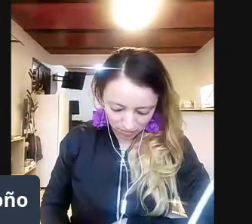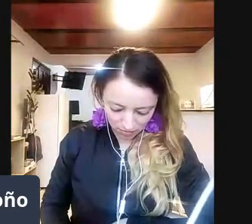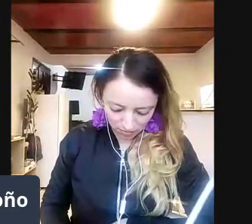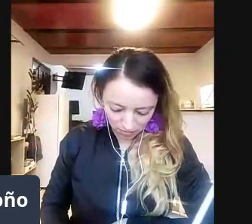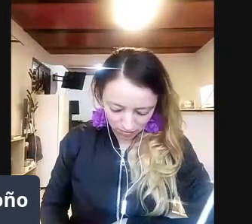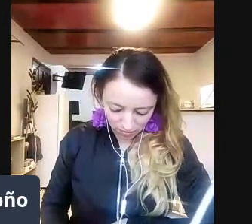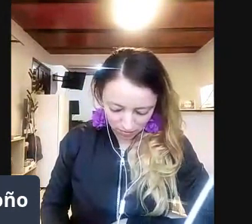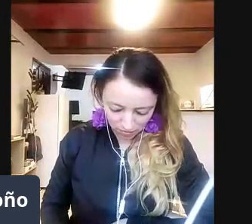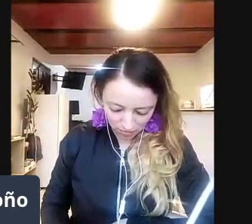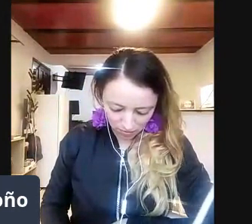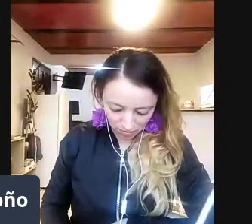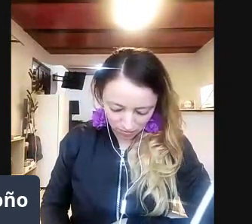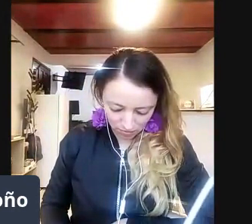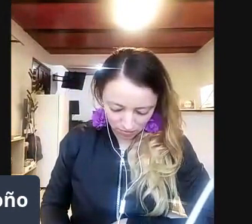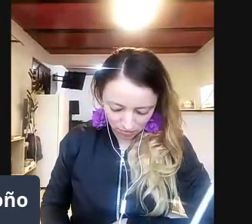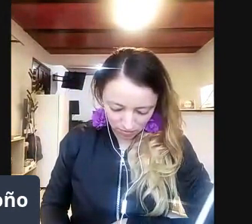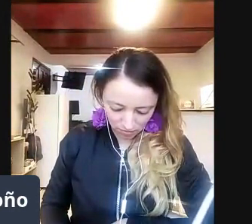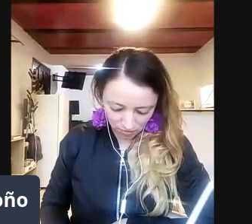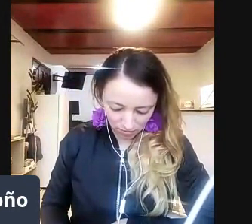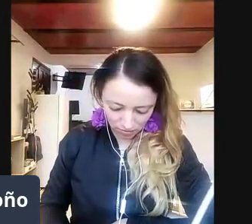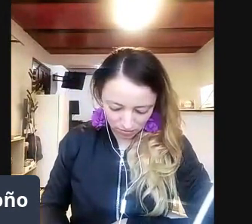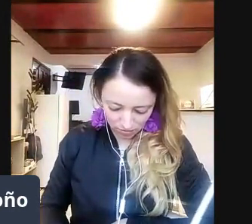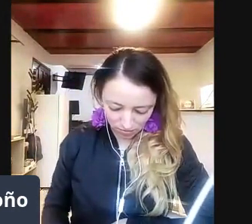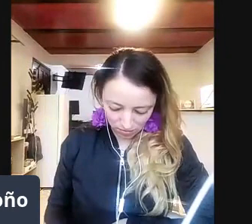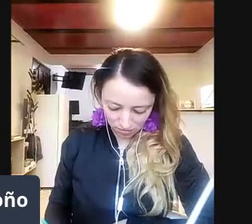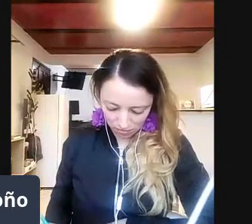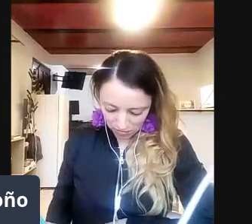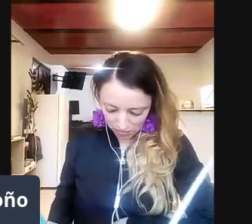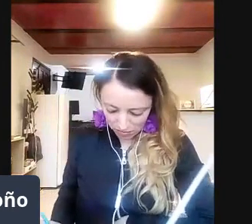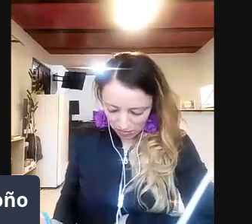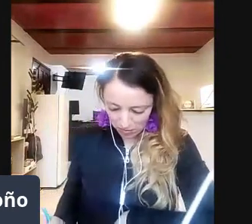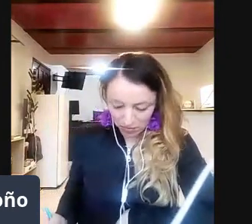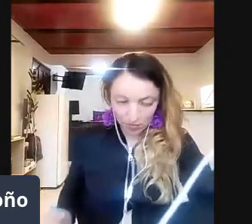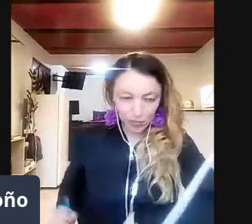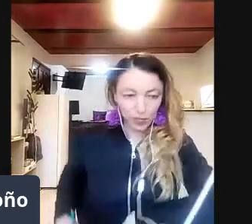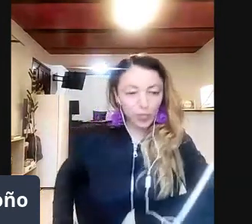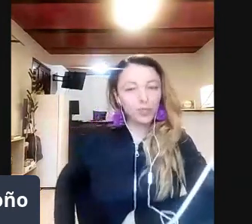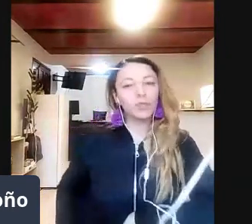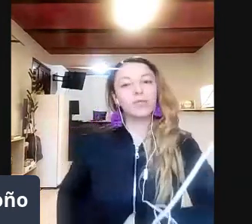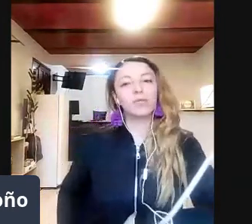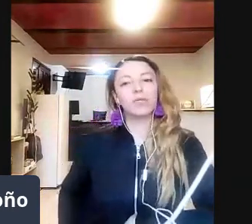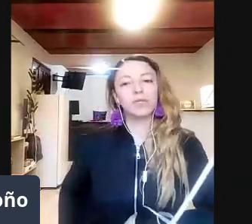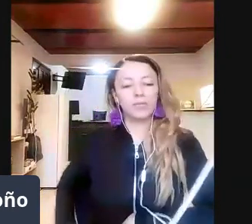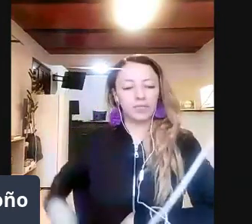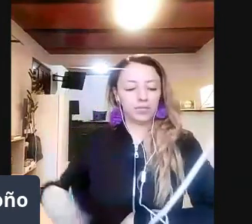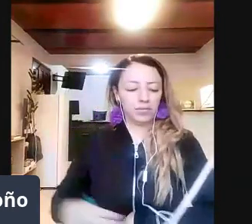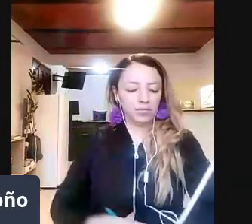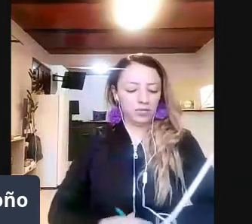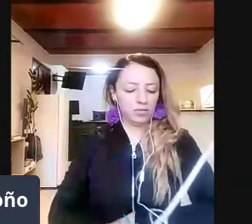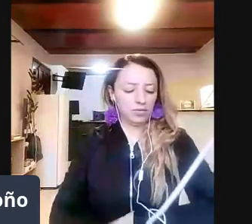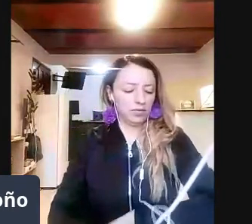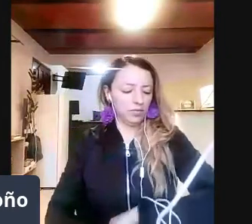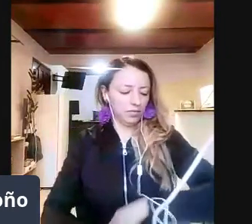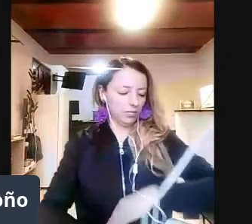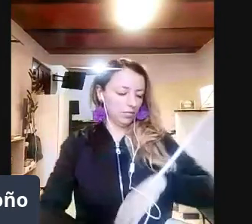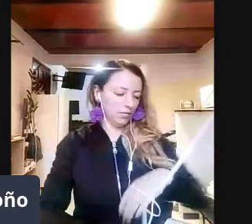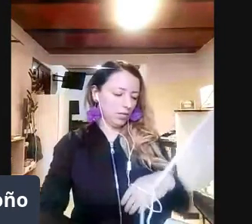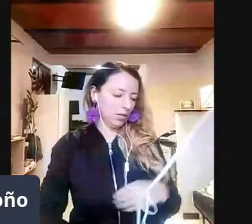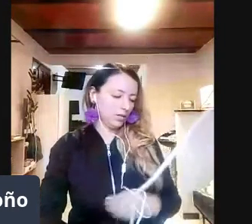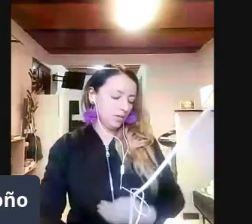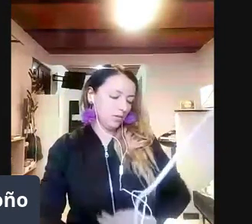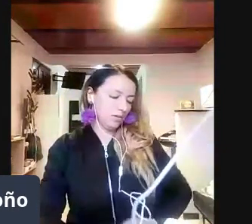lo que yo trataba de juzgar era con esos elementos de la divina comedia que tenemos una serie de universos una serie de dimensiones